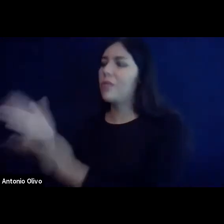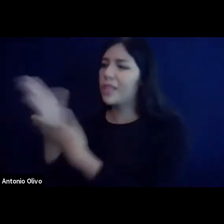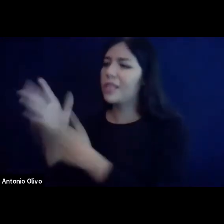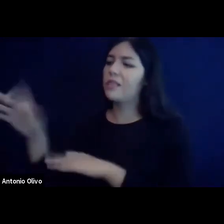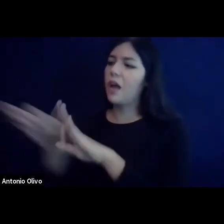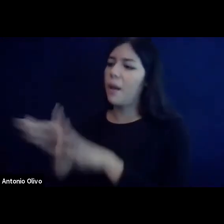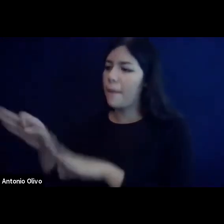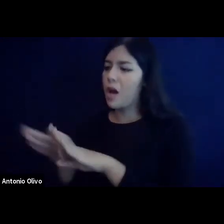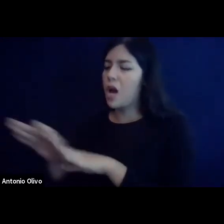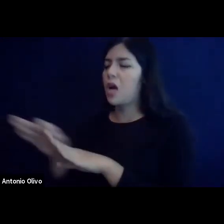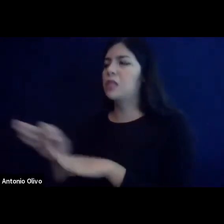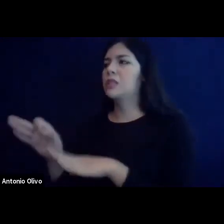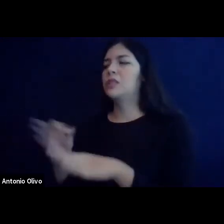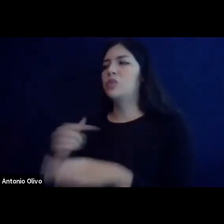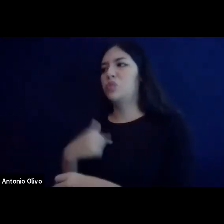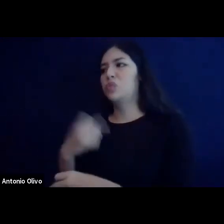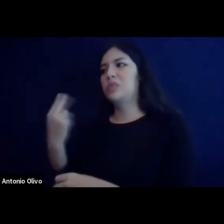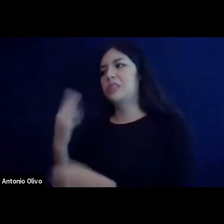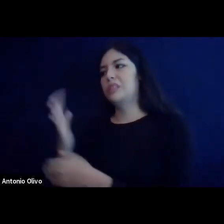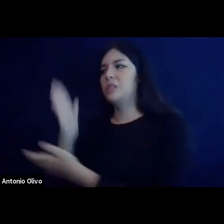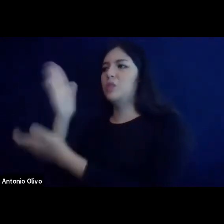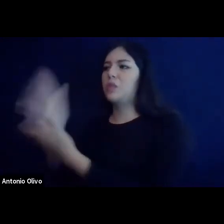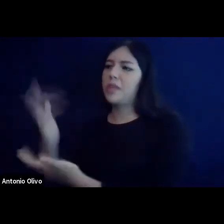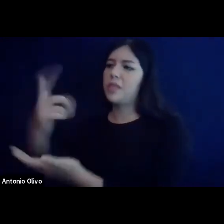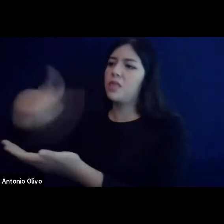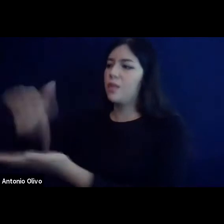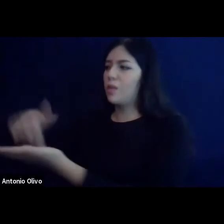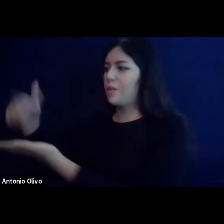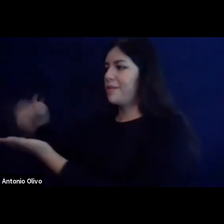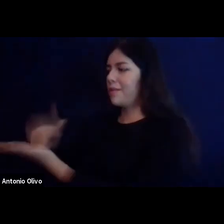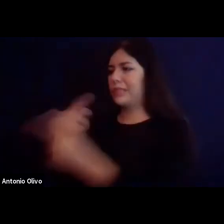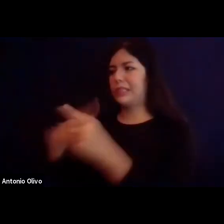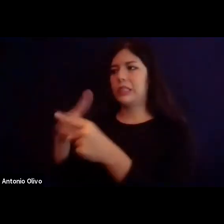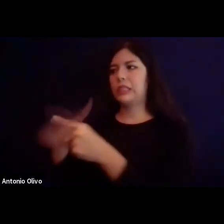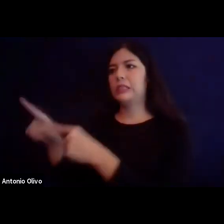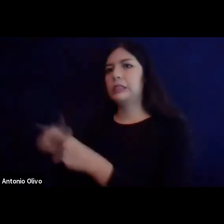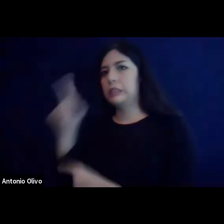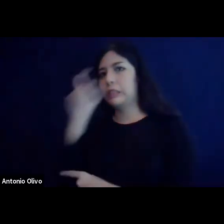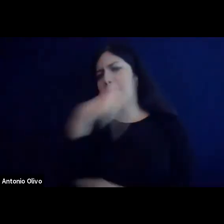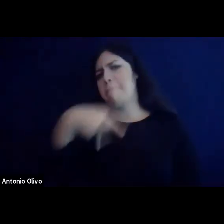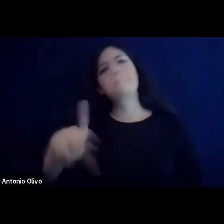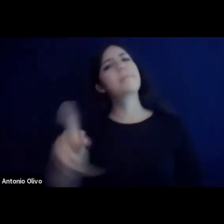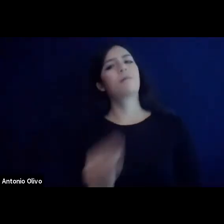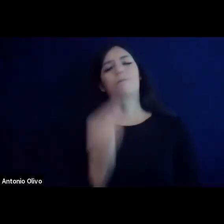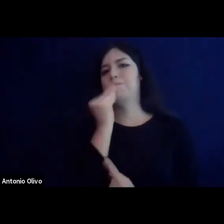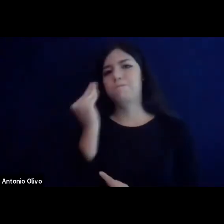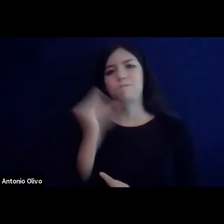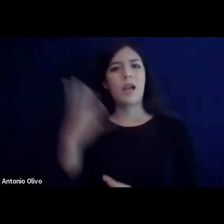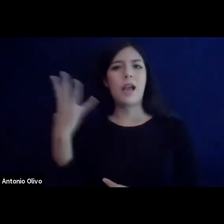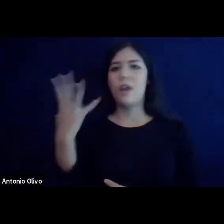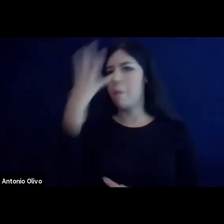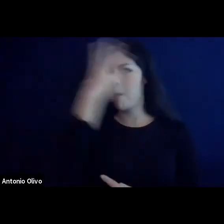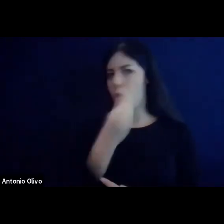a trabajar en un lugar, pero la verdad es que fue bonita la experiencia. Pero en